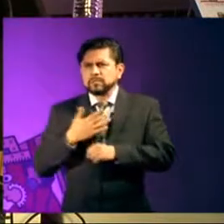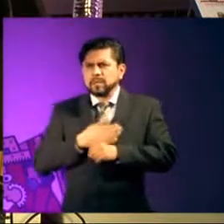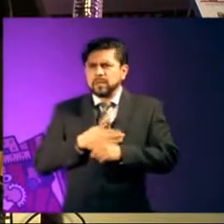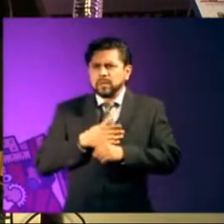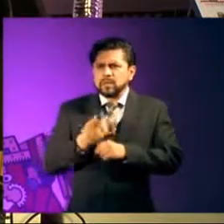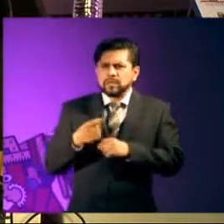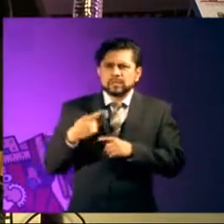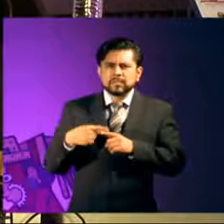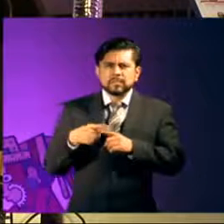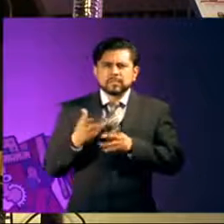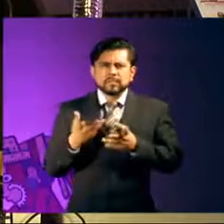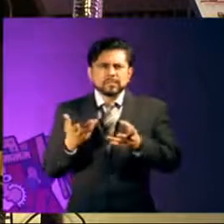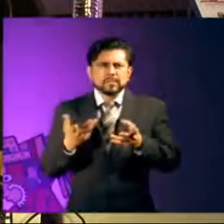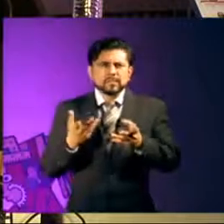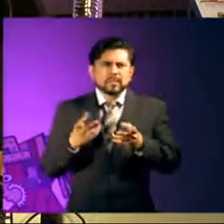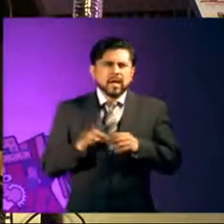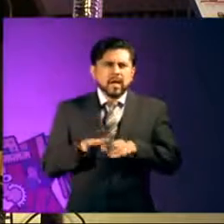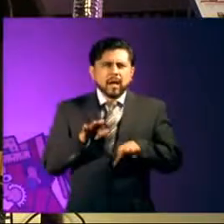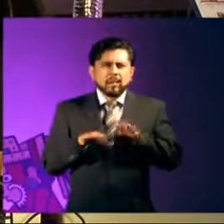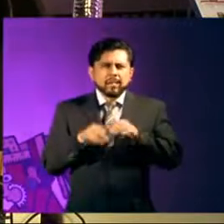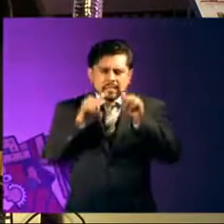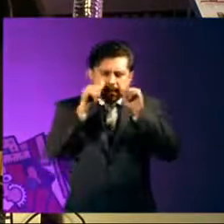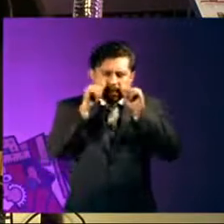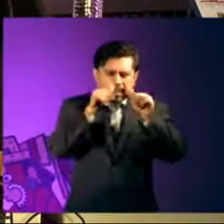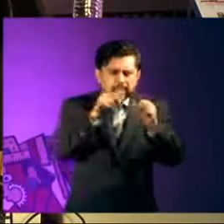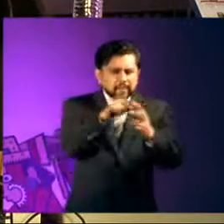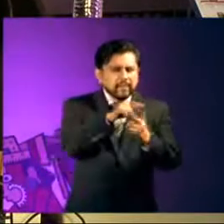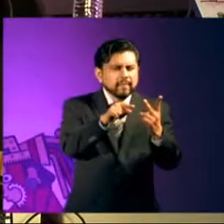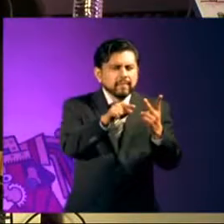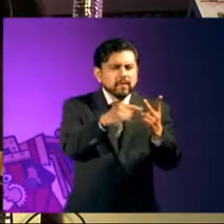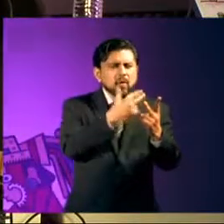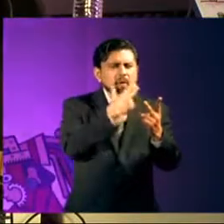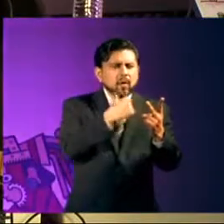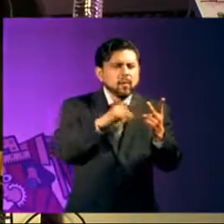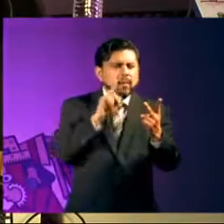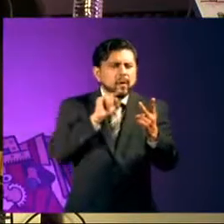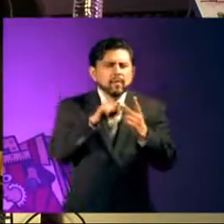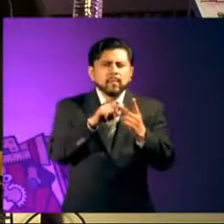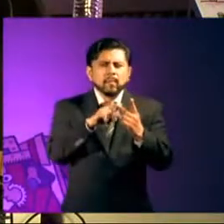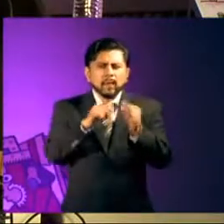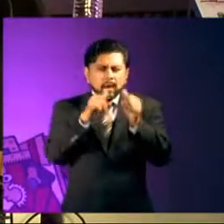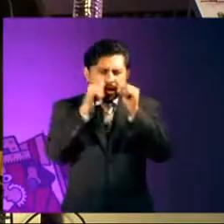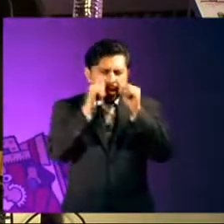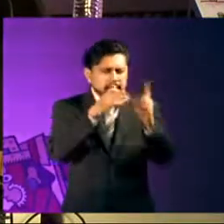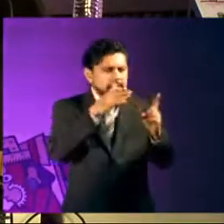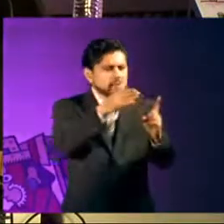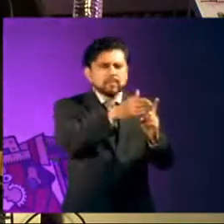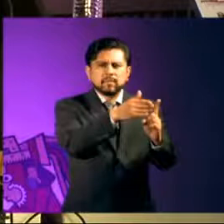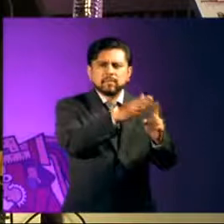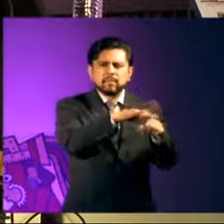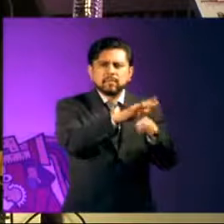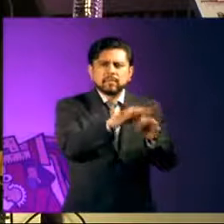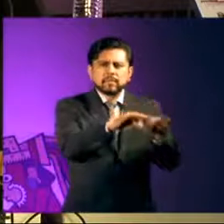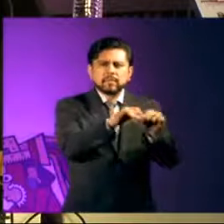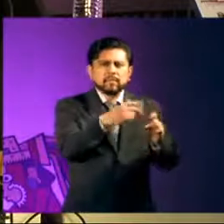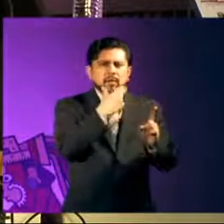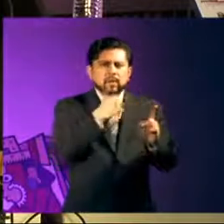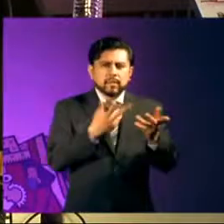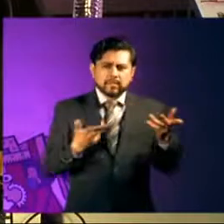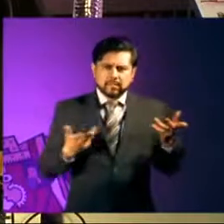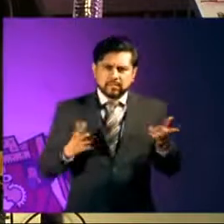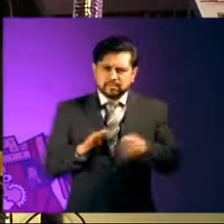que es ella la que le preguntó todo esto se pone en juego con el mito se puso en juego también en mi